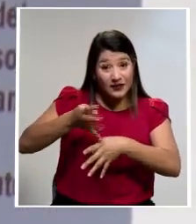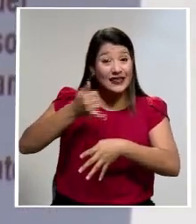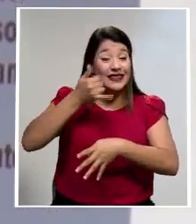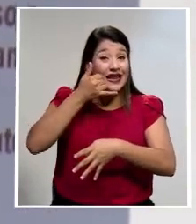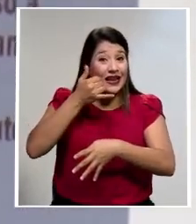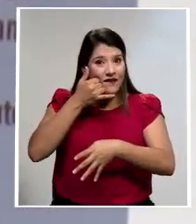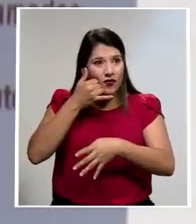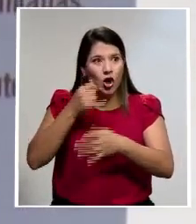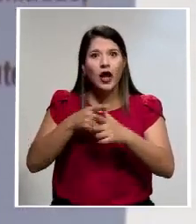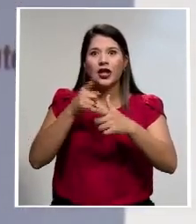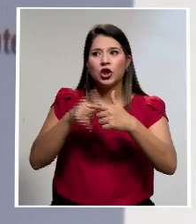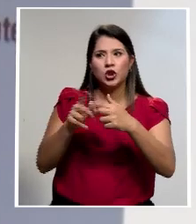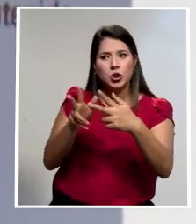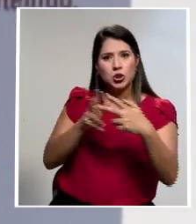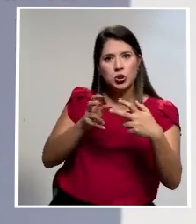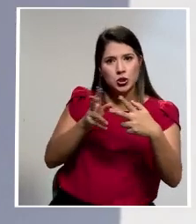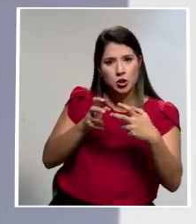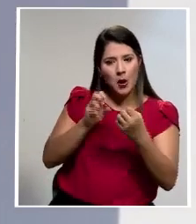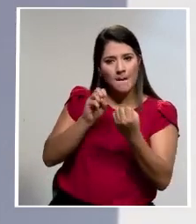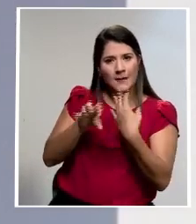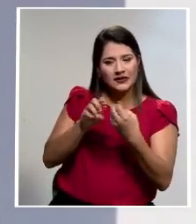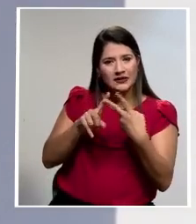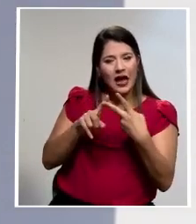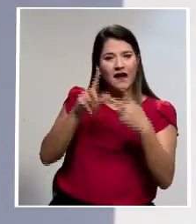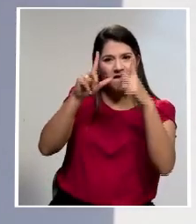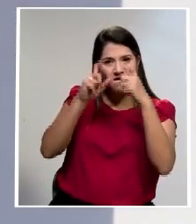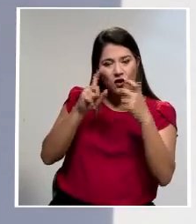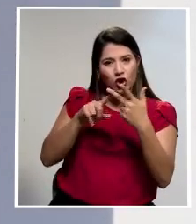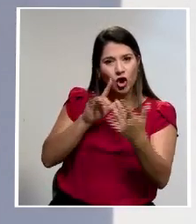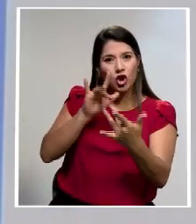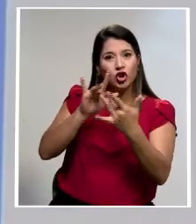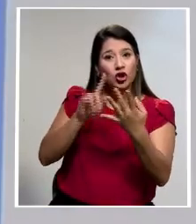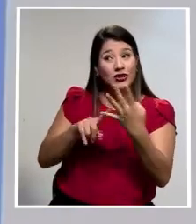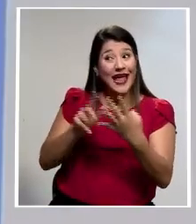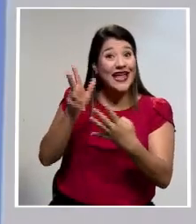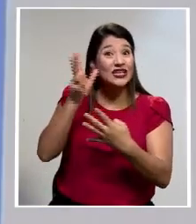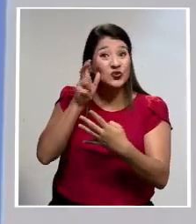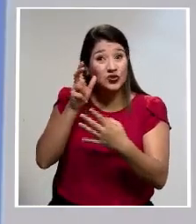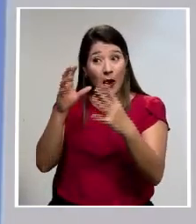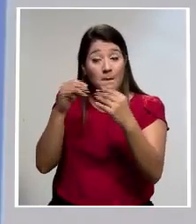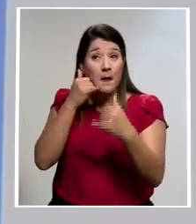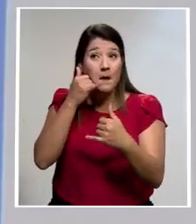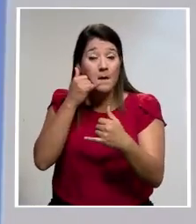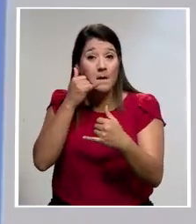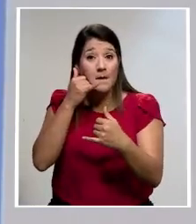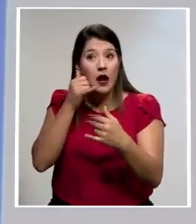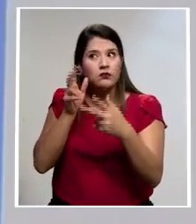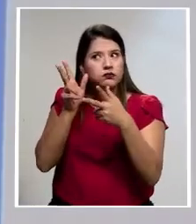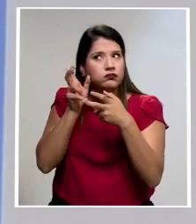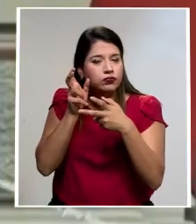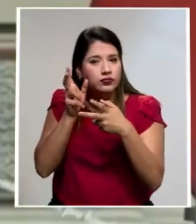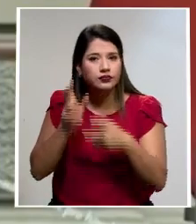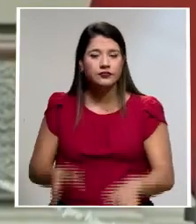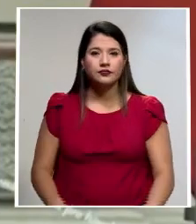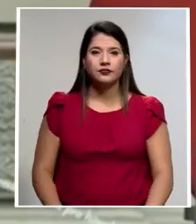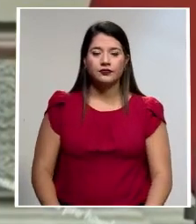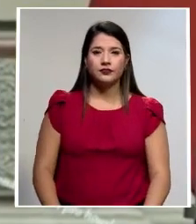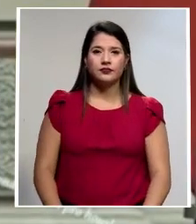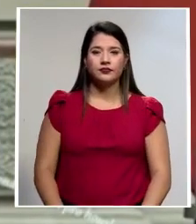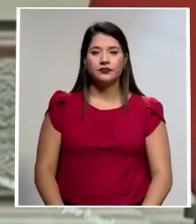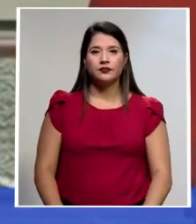mensajes de texto, fotografías, contactos e incluso escuchar las conversaciones de su propietario. La posibilidad del atacante. Free